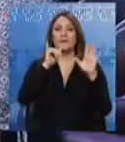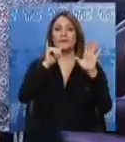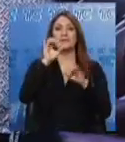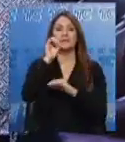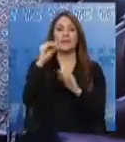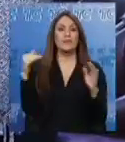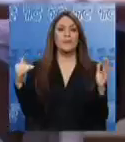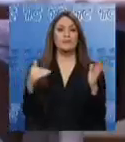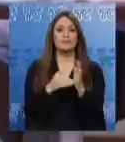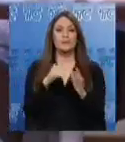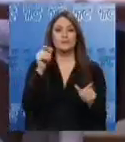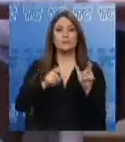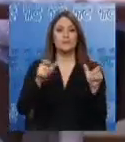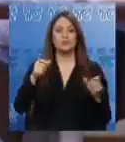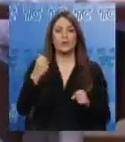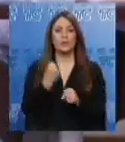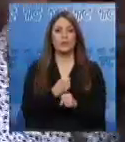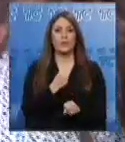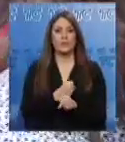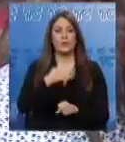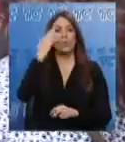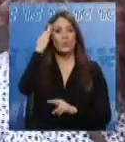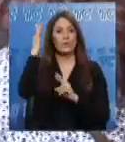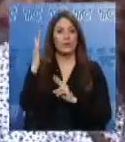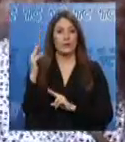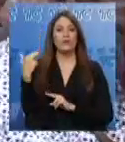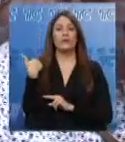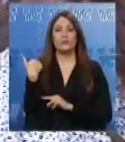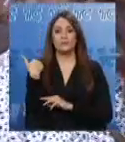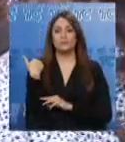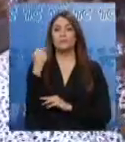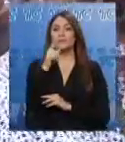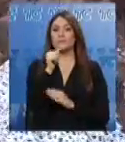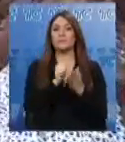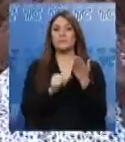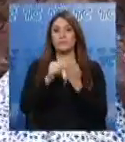guardias de seguridad privada, regidos y capacitados por el Ministerio del Interior.